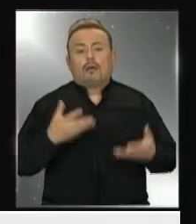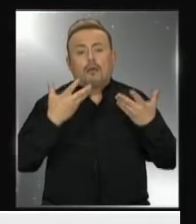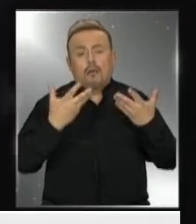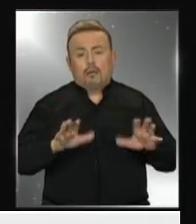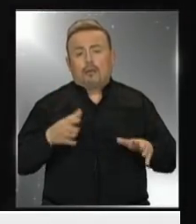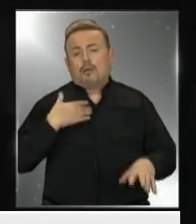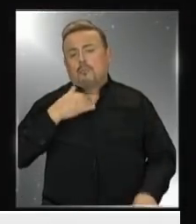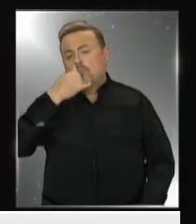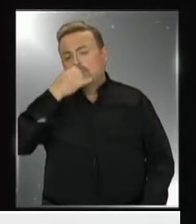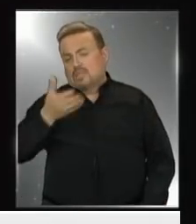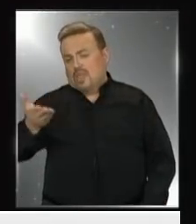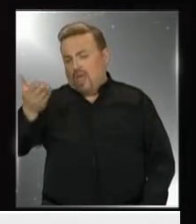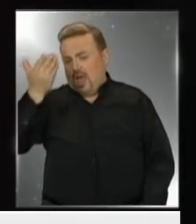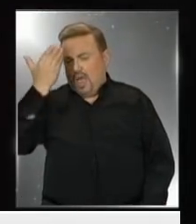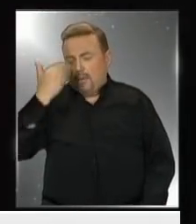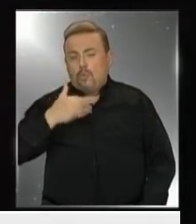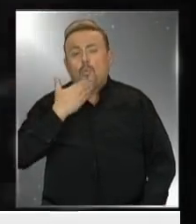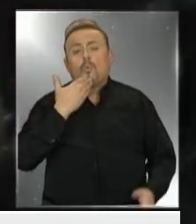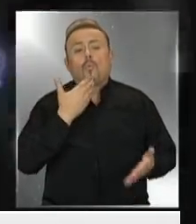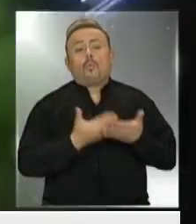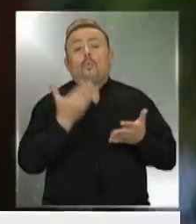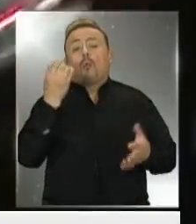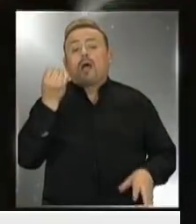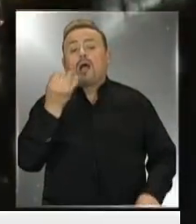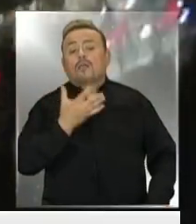fue hace mucho. ¿Hace mucho cuánto, hombre?